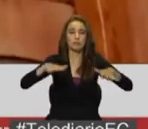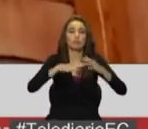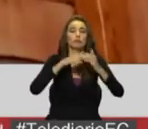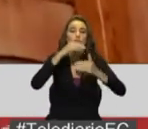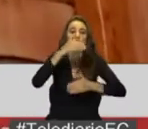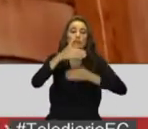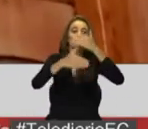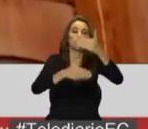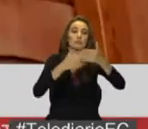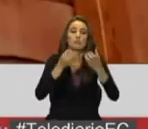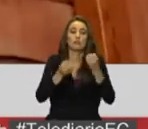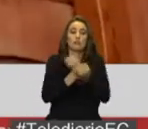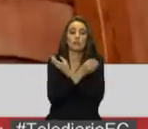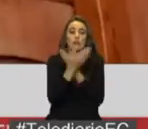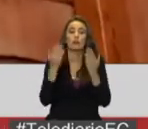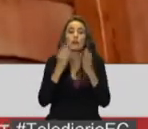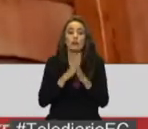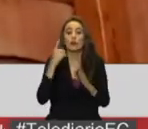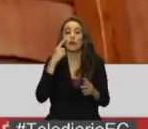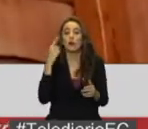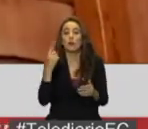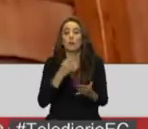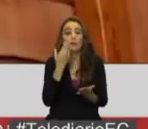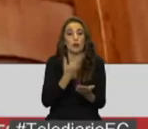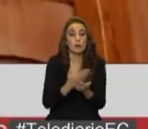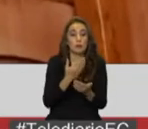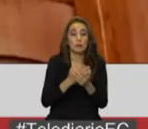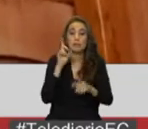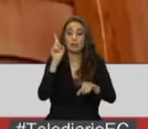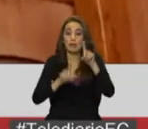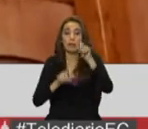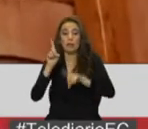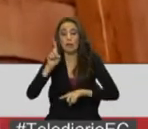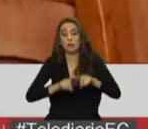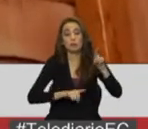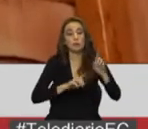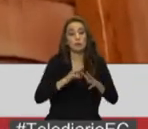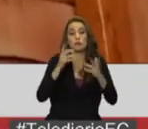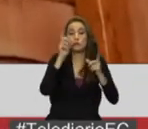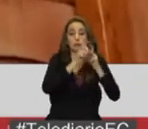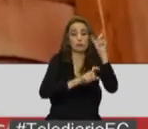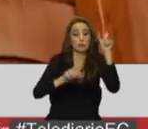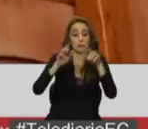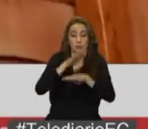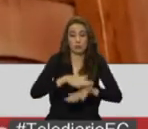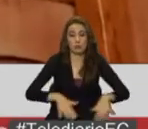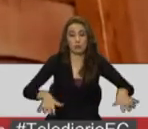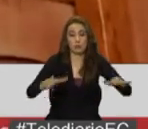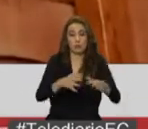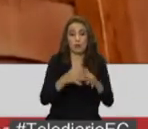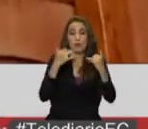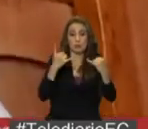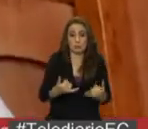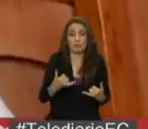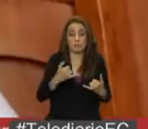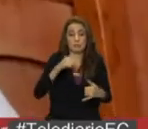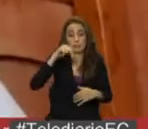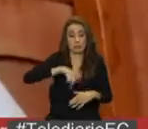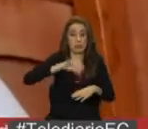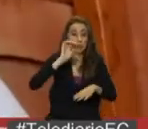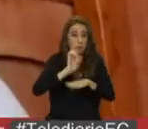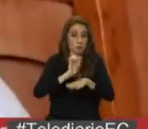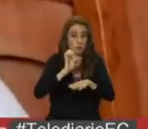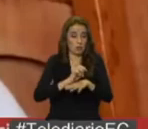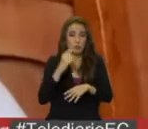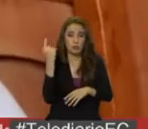con fundamentos y con pruebas documentales, varios de los atracos que se han cometido en este país. No solamente estemos hablando